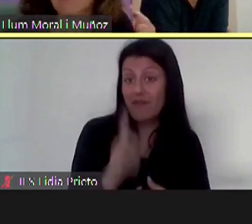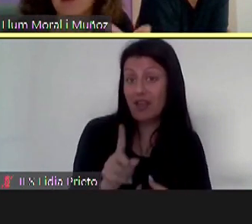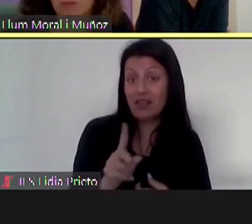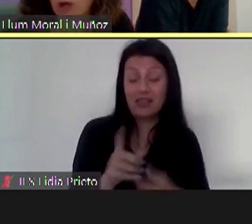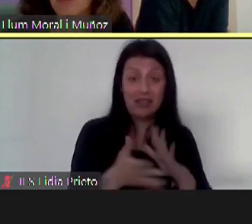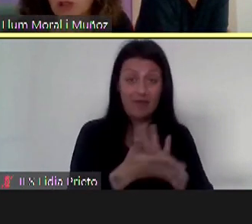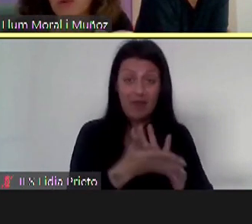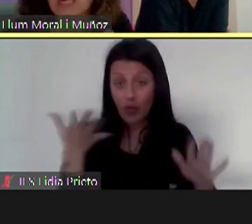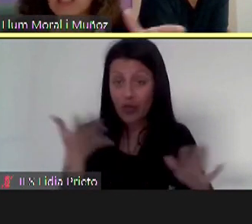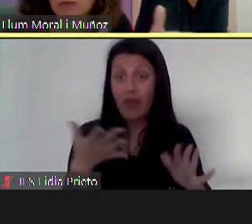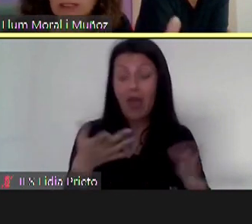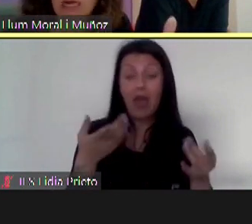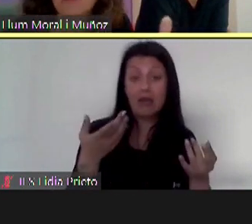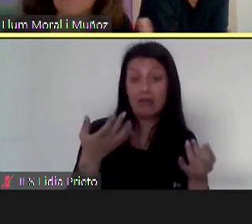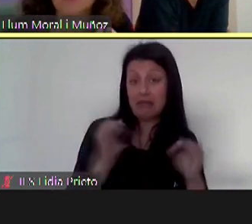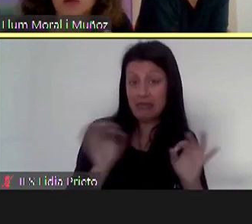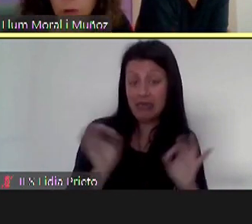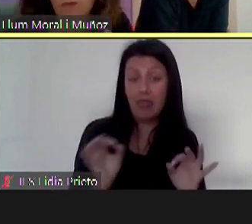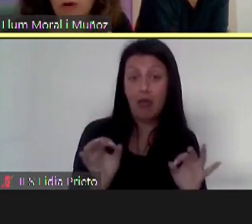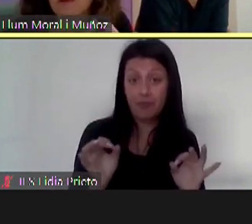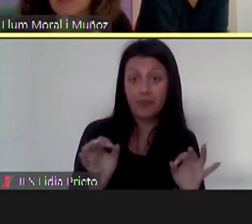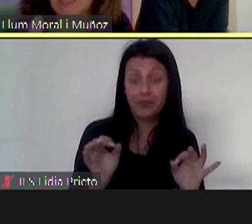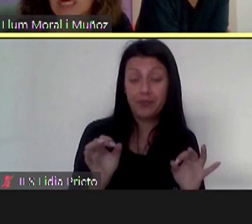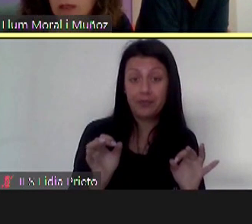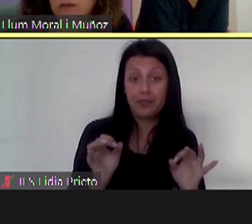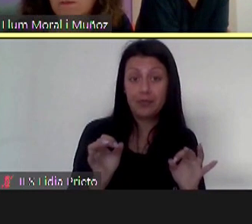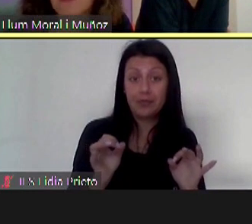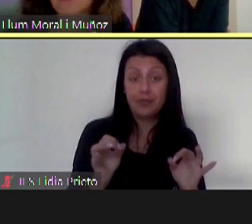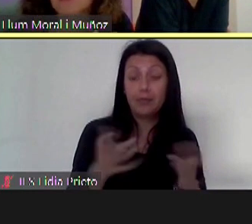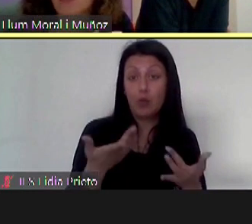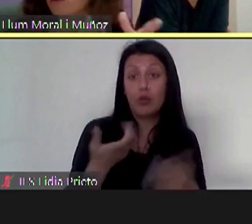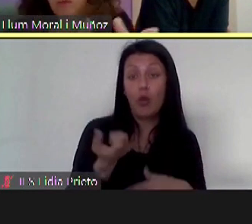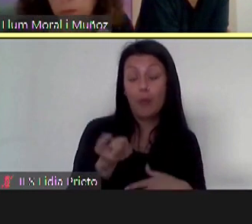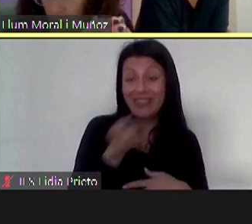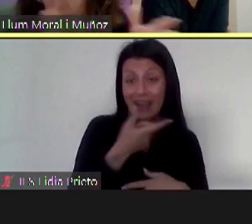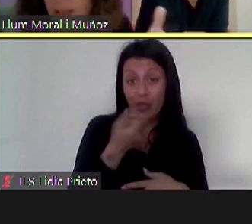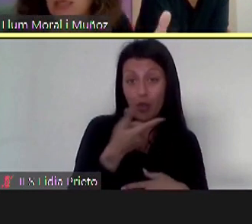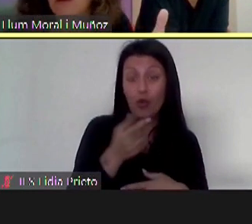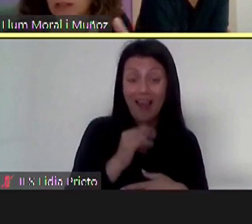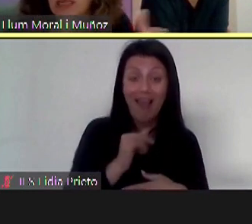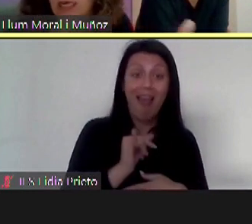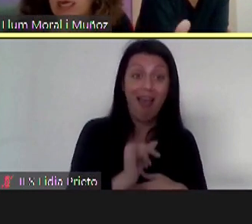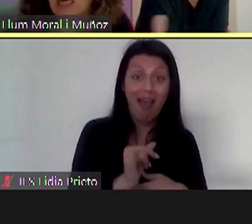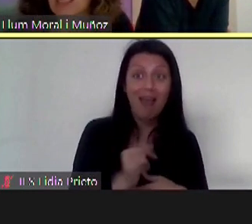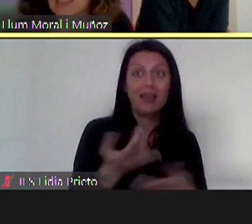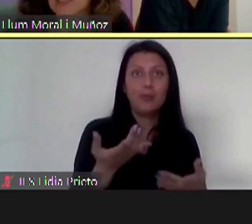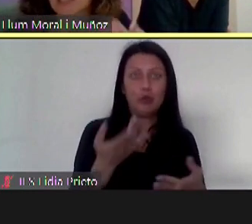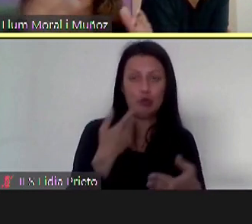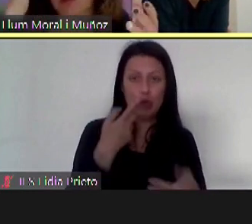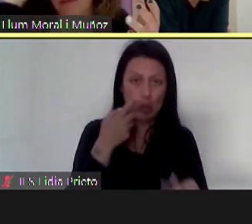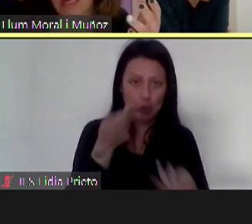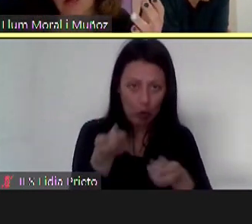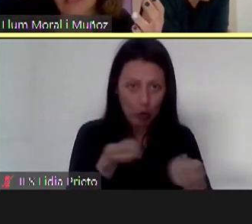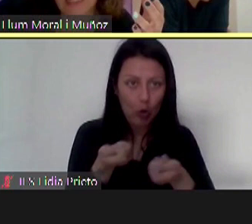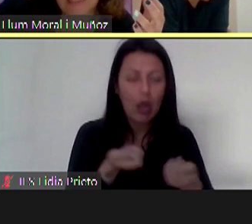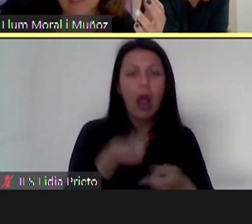ni de nada. Pero hay personas con problemas de salud mental, sobre todo bajo los efectos de la medicación, o dependiendo de qué